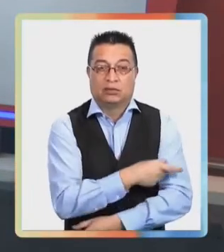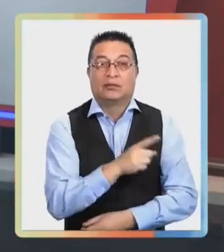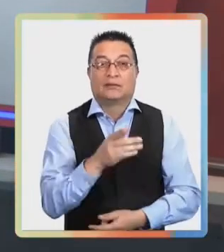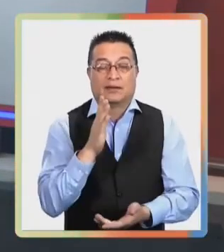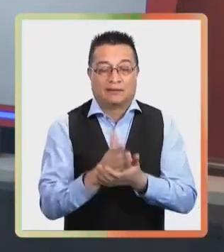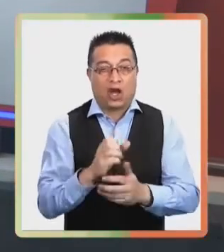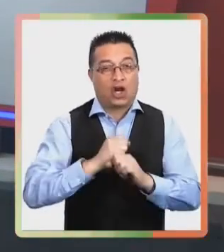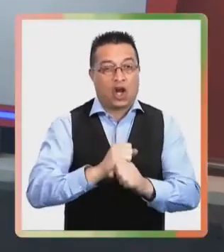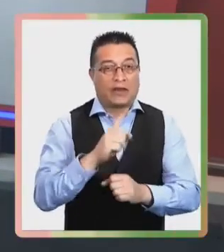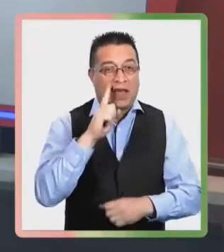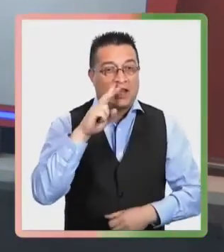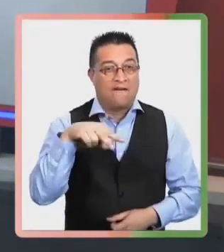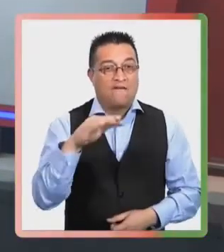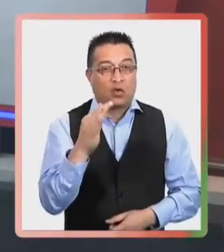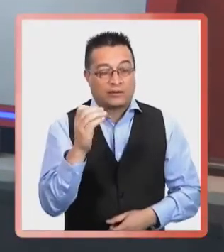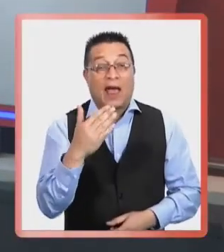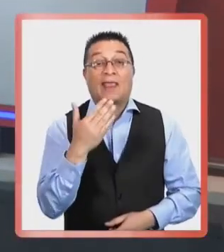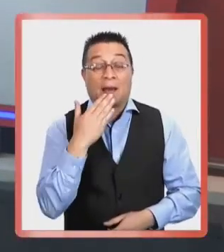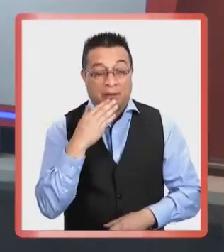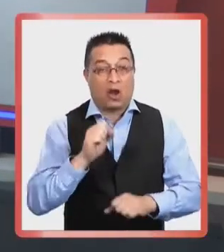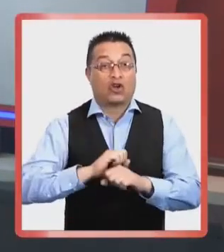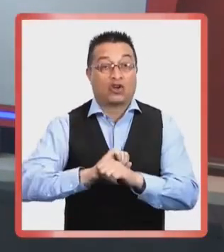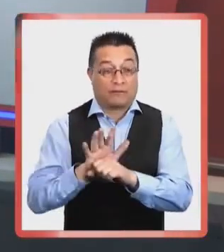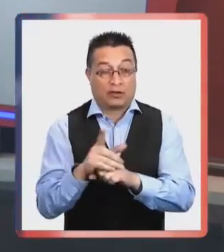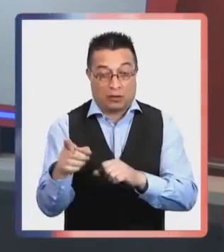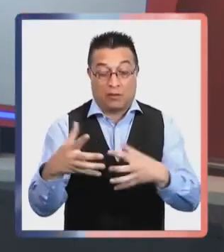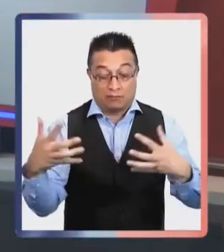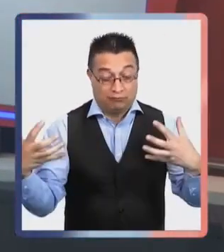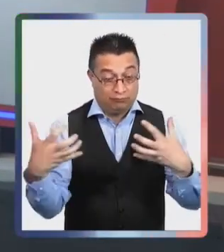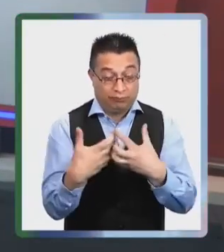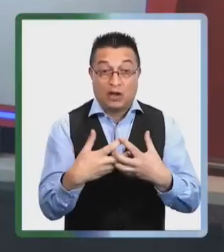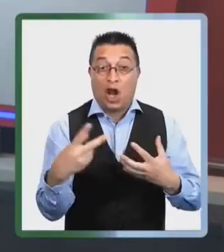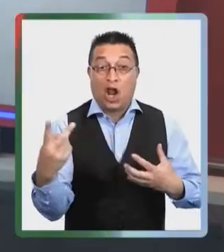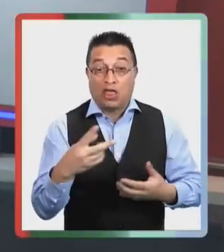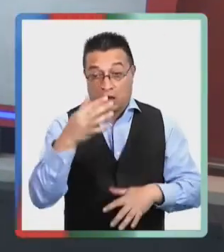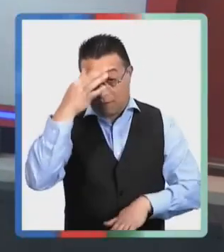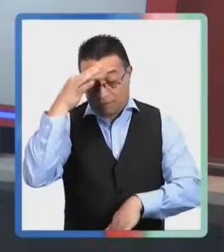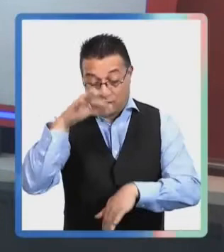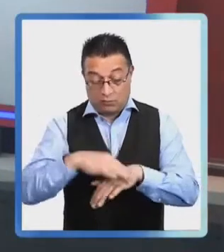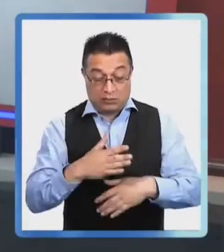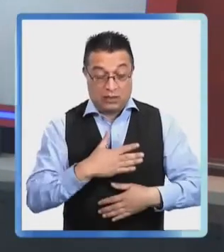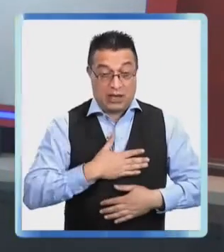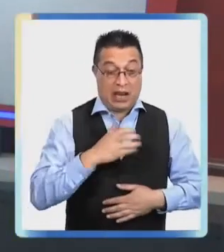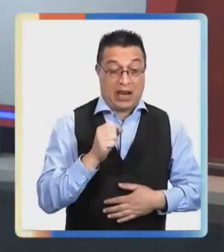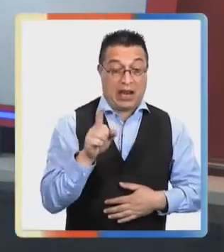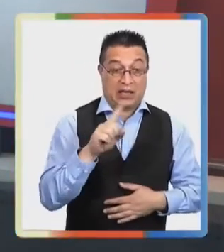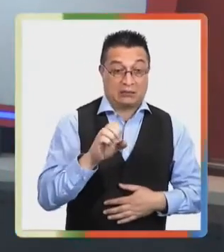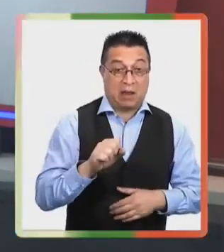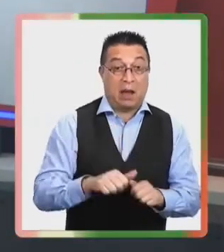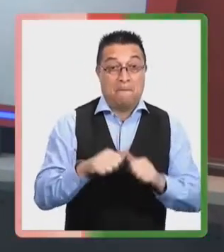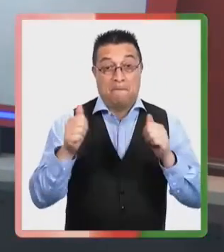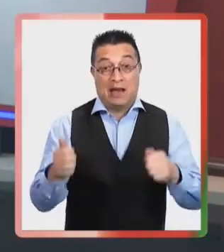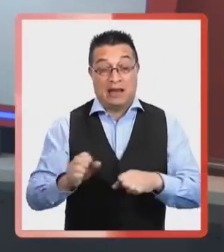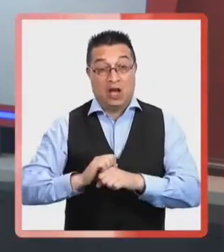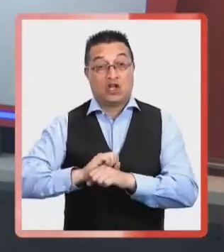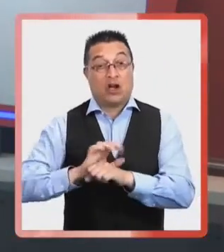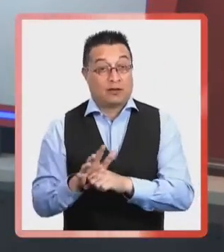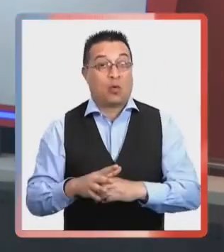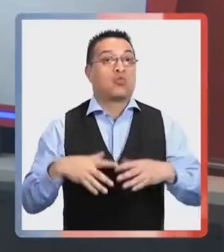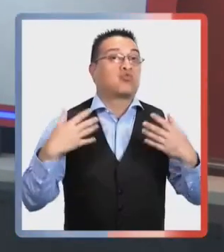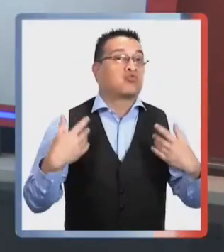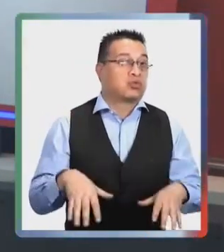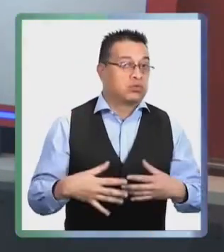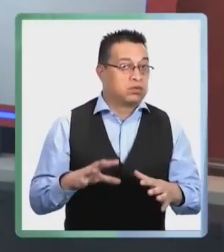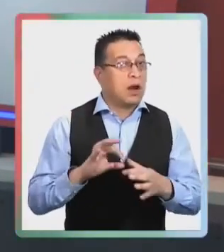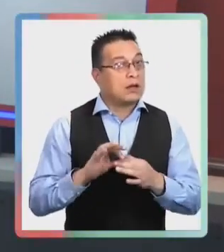debieran ser los pacientes asmáticos. Para vacunarse, usted lo decía, contra la influenza y también contra el COVID-19, porque la combinación de ambos cuadros, una persona con asma que